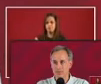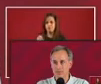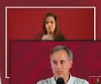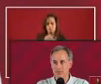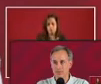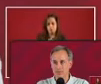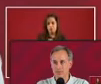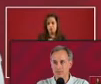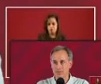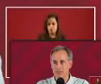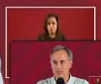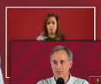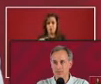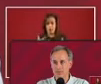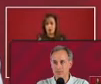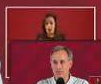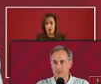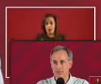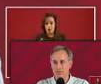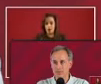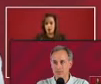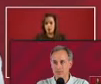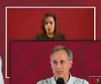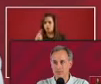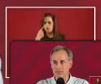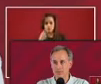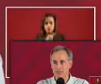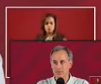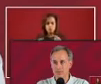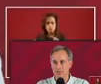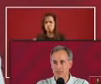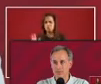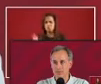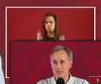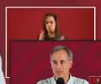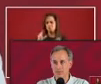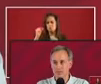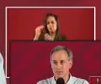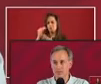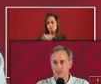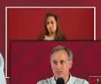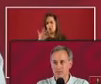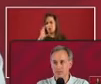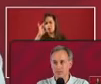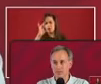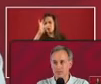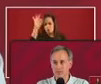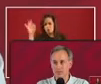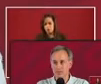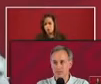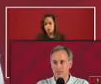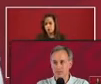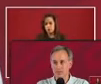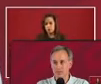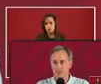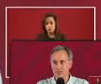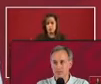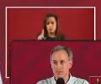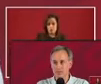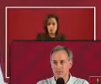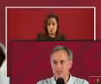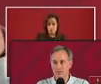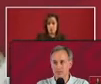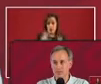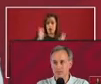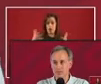vemos que no, vemos que solo hubo una reducción aproximadamente menor al 30%, a pesar de que hay una